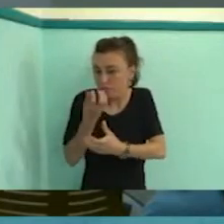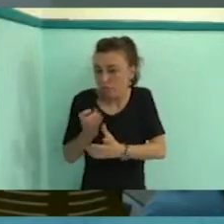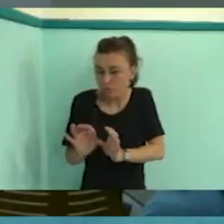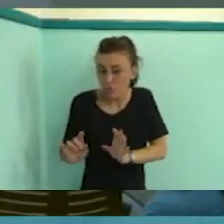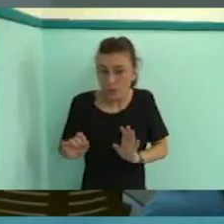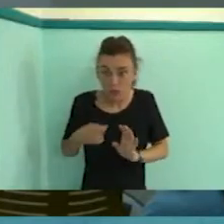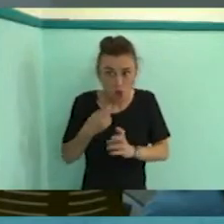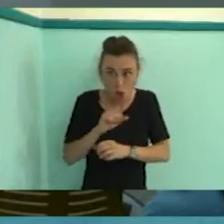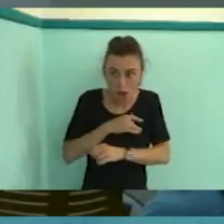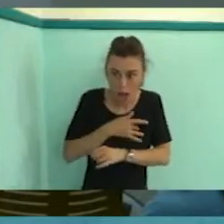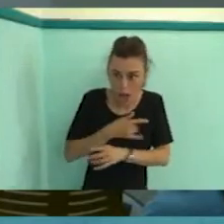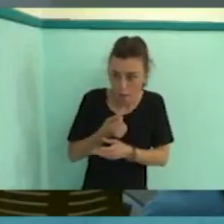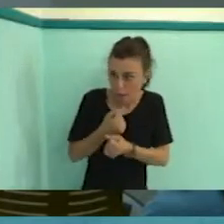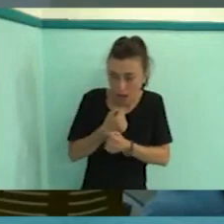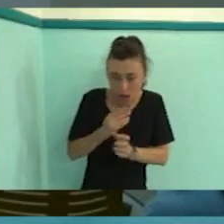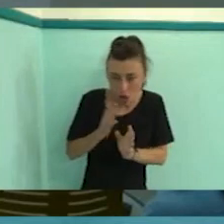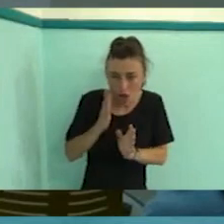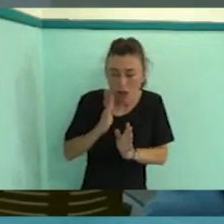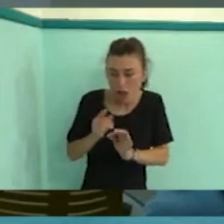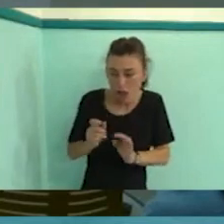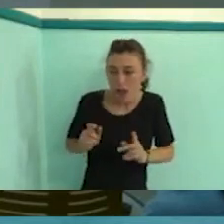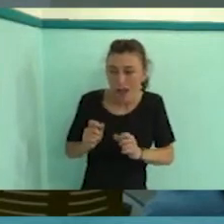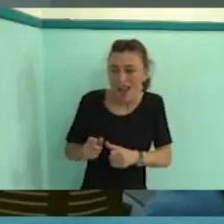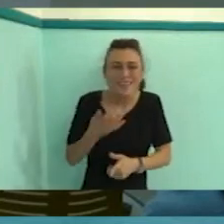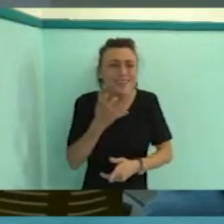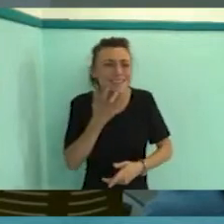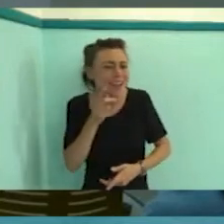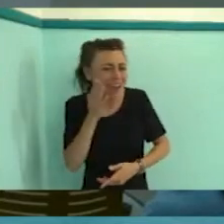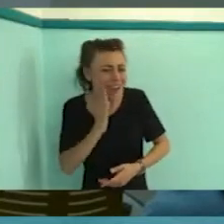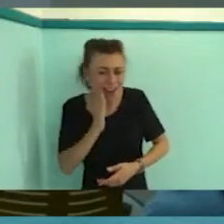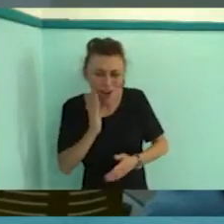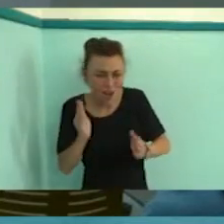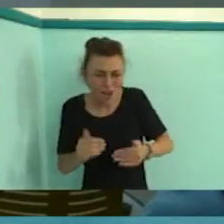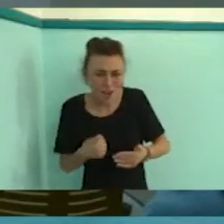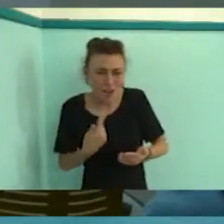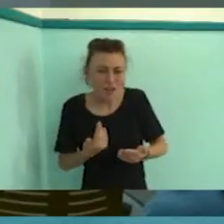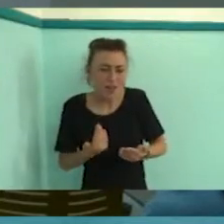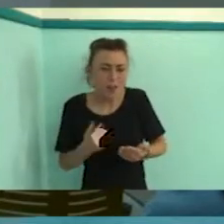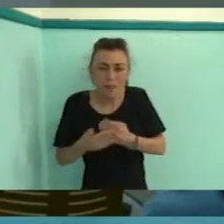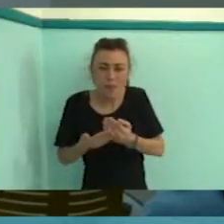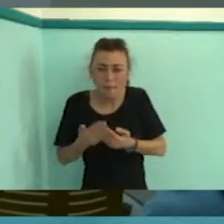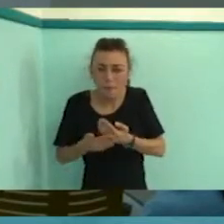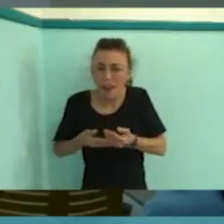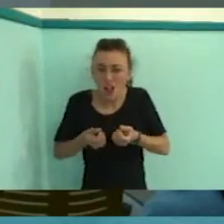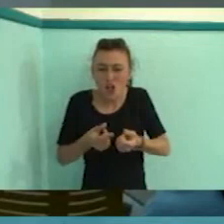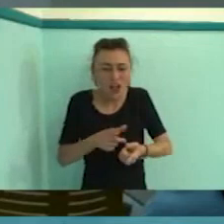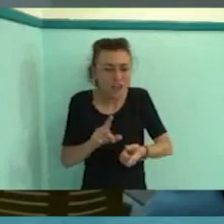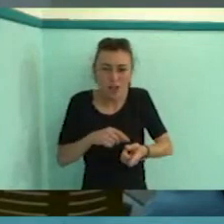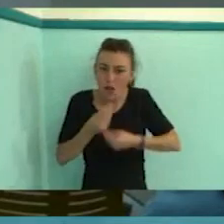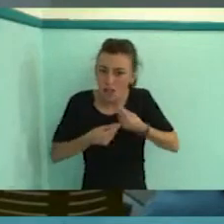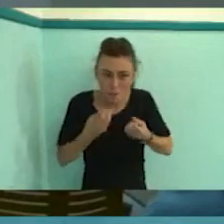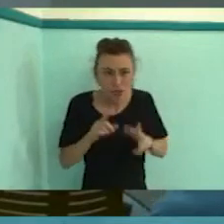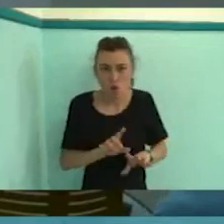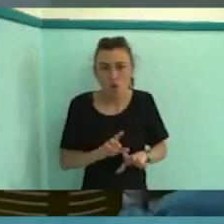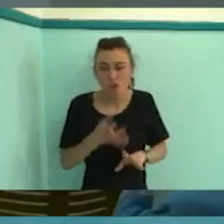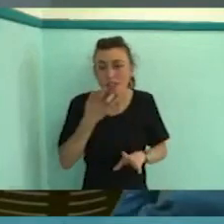eso cuando tú no le pones cariño porque a ti eso no te gusta tú no vas a hacer nada bien Por eso Entonces cuando hablamos de ese cuidado no de la gente no podemos